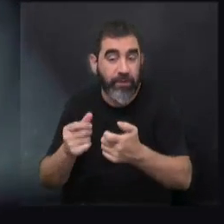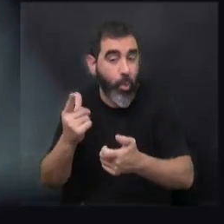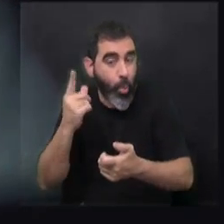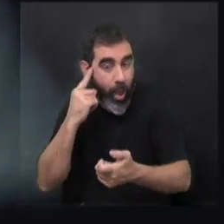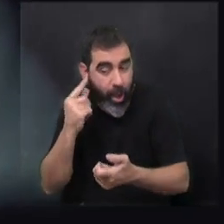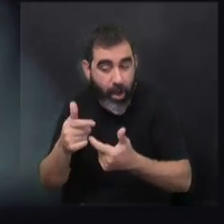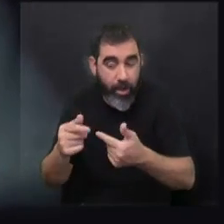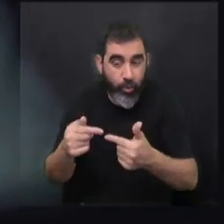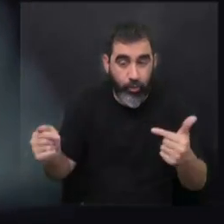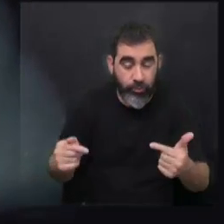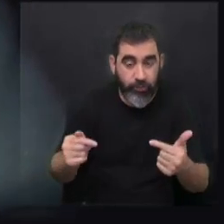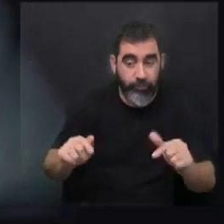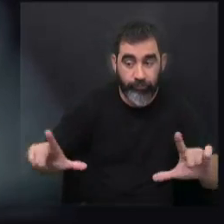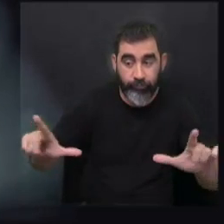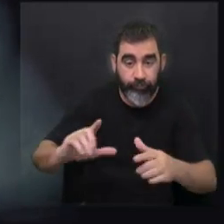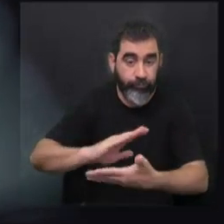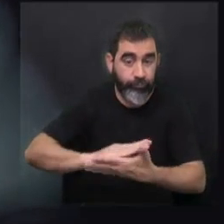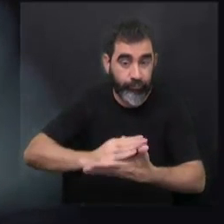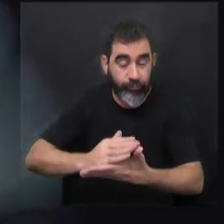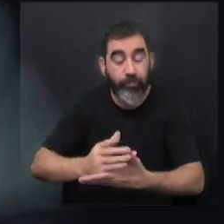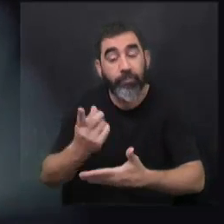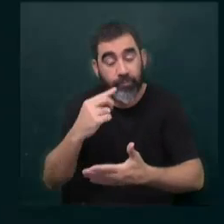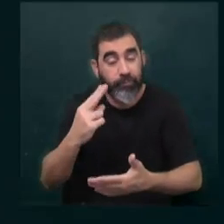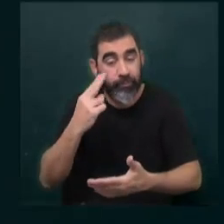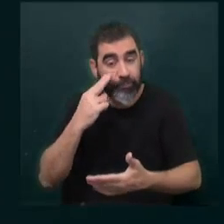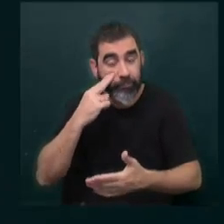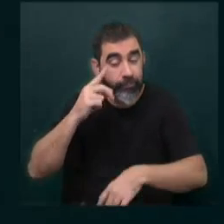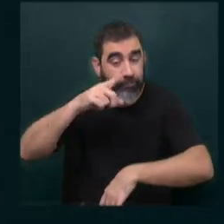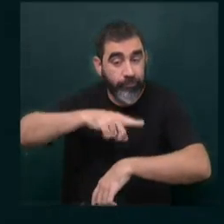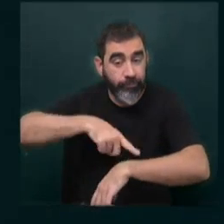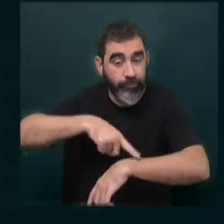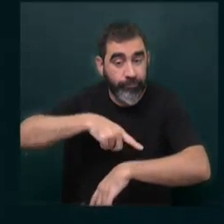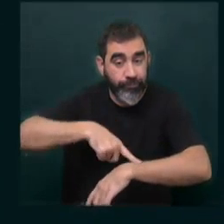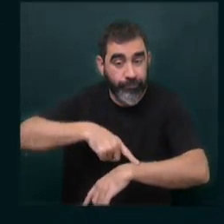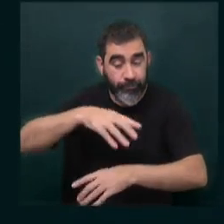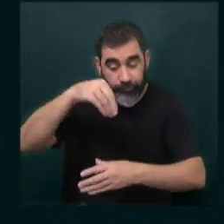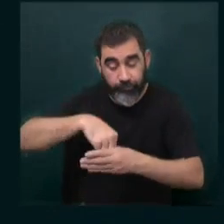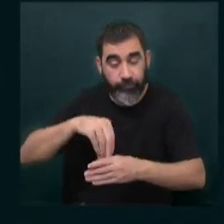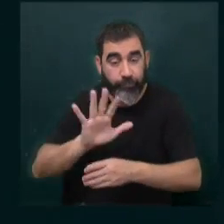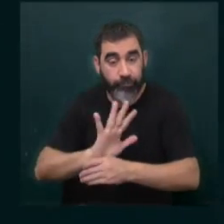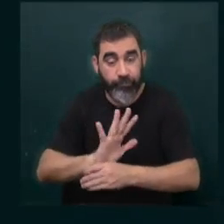que hace es como perturbar el reloj endógeno, ¿no? El reloj biológico.